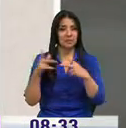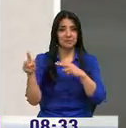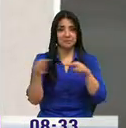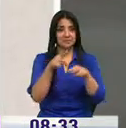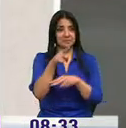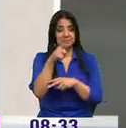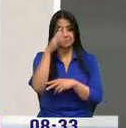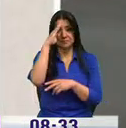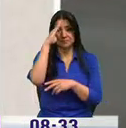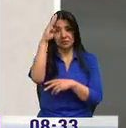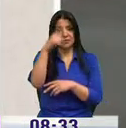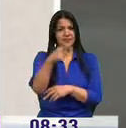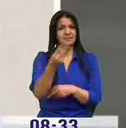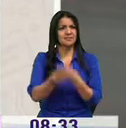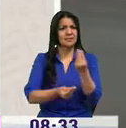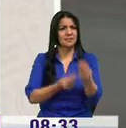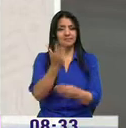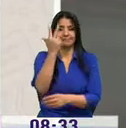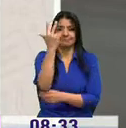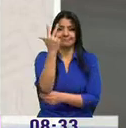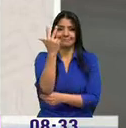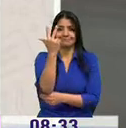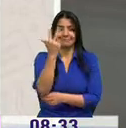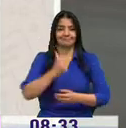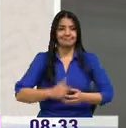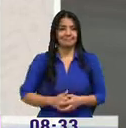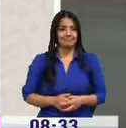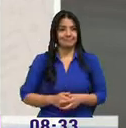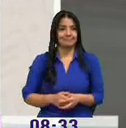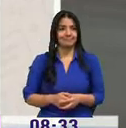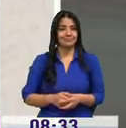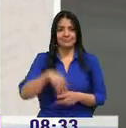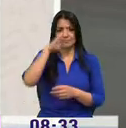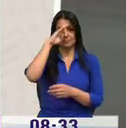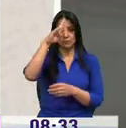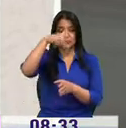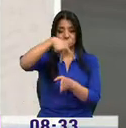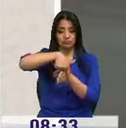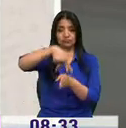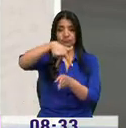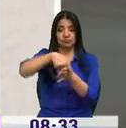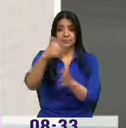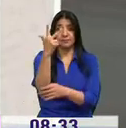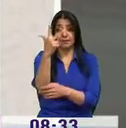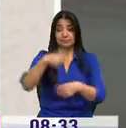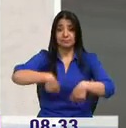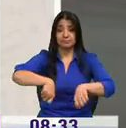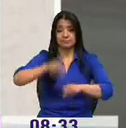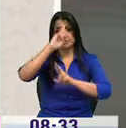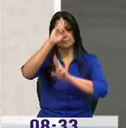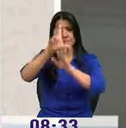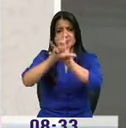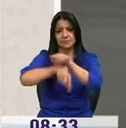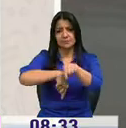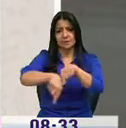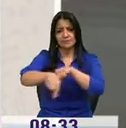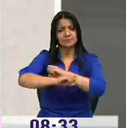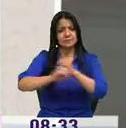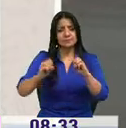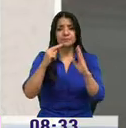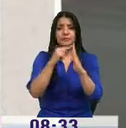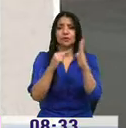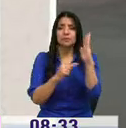en pantalla. ¡Son tres! Ellos sí respetan las señales de tránsito y respetan la ordenanza, la